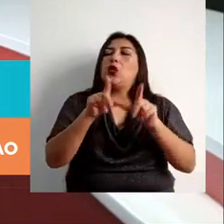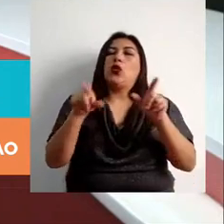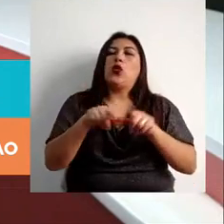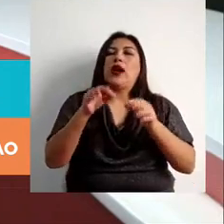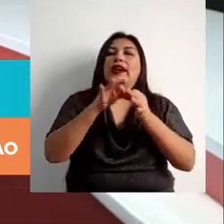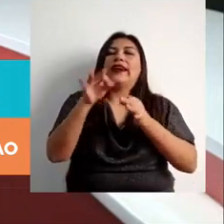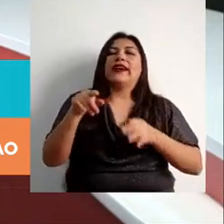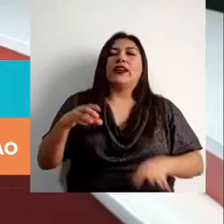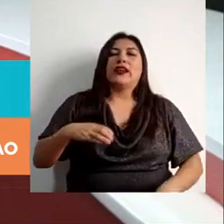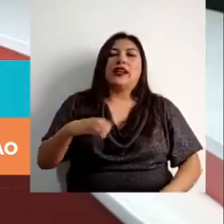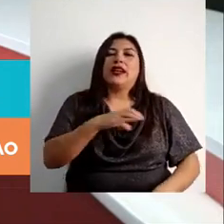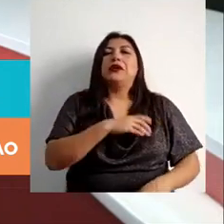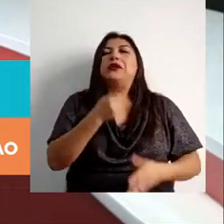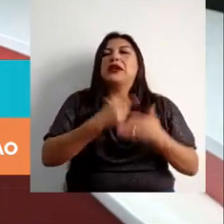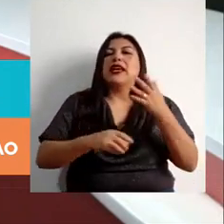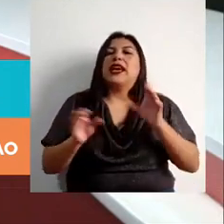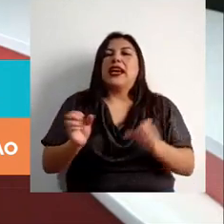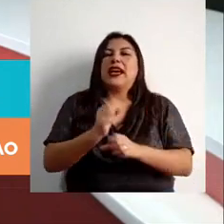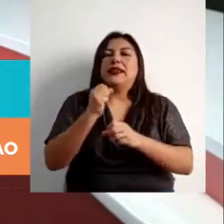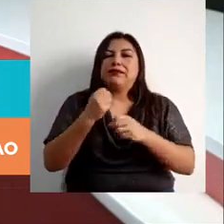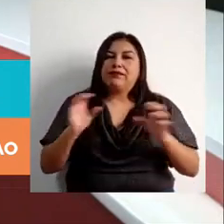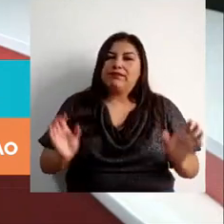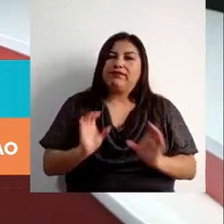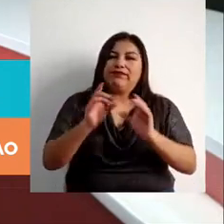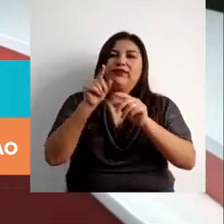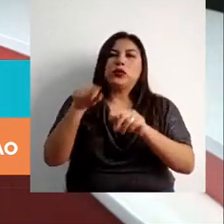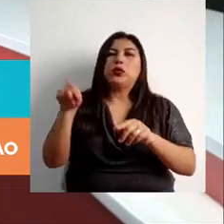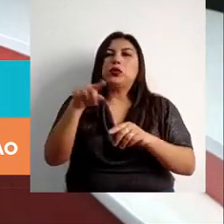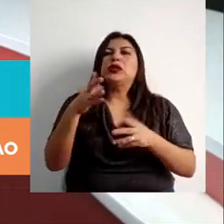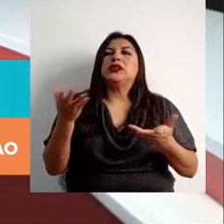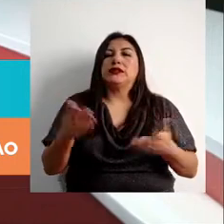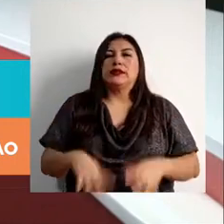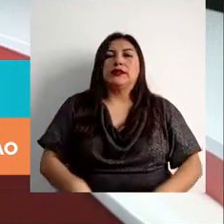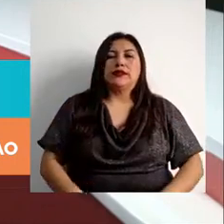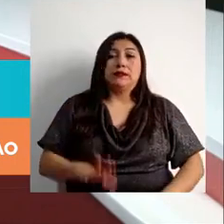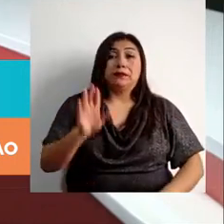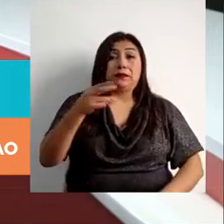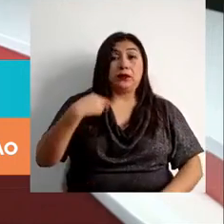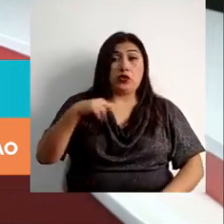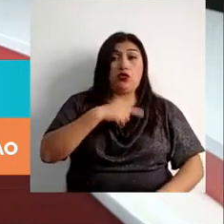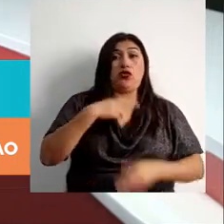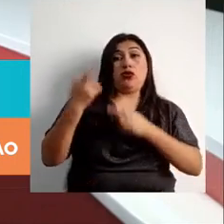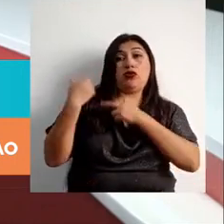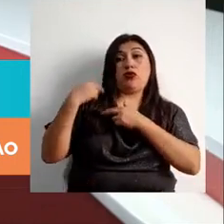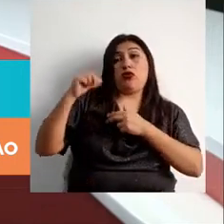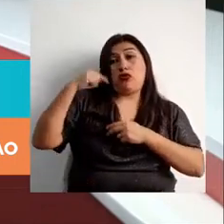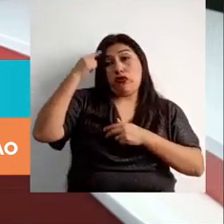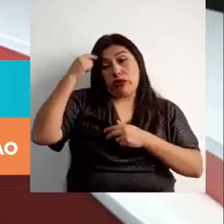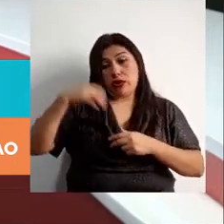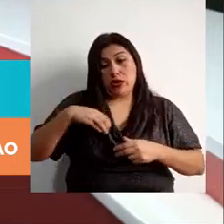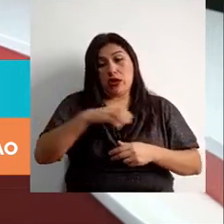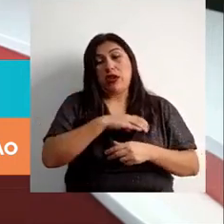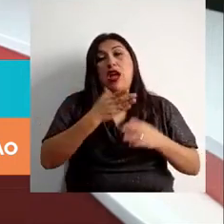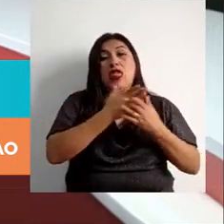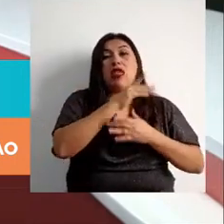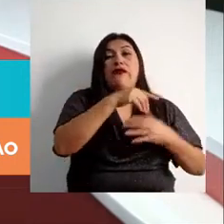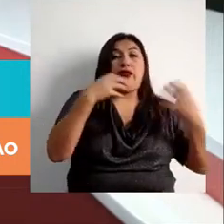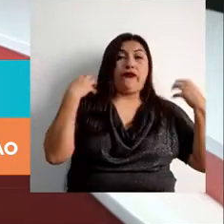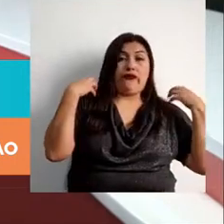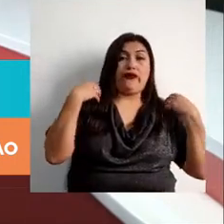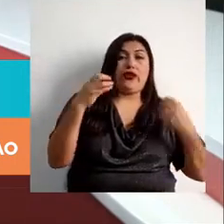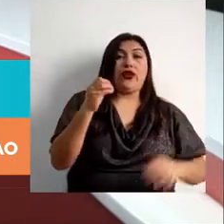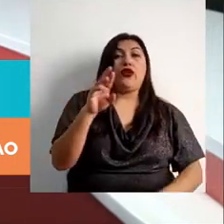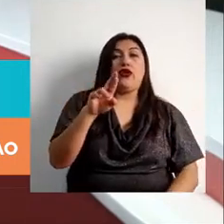discapacidad? Sí, bueno, nosotros desde el gobierno regional del Callao, a través del OREDIS, que es una oficina adscrita a la Gerencia